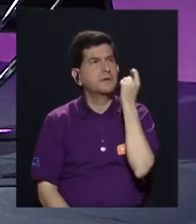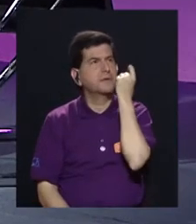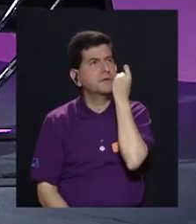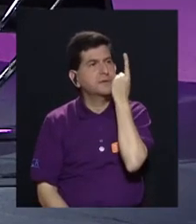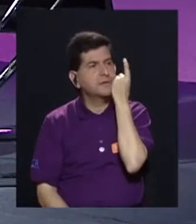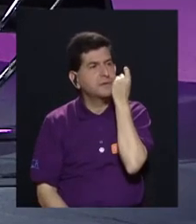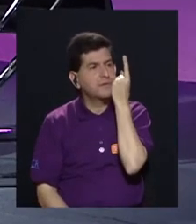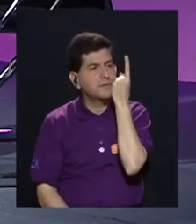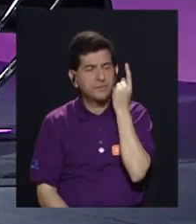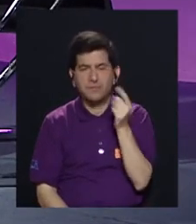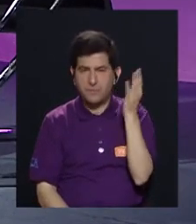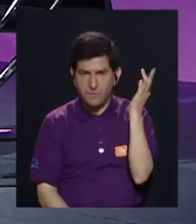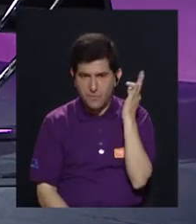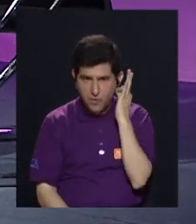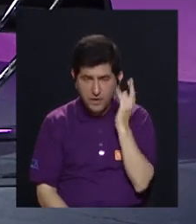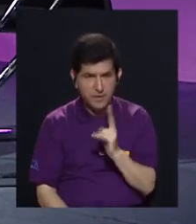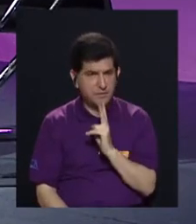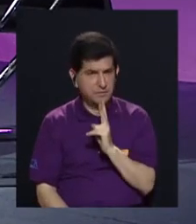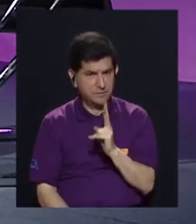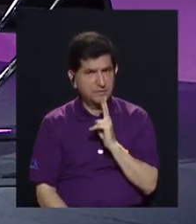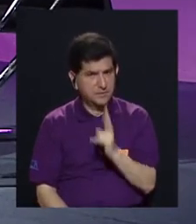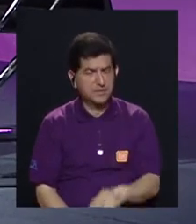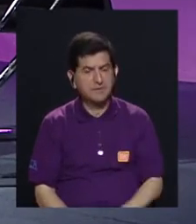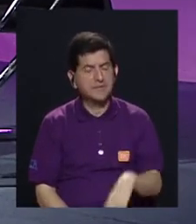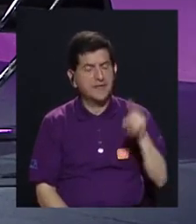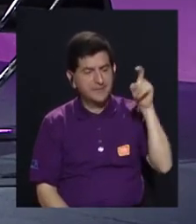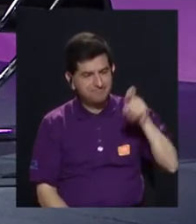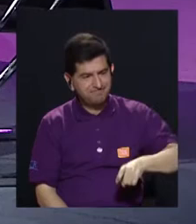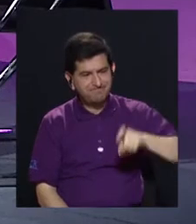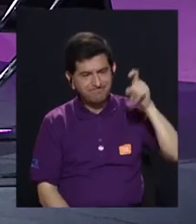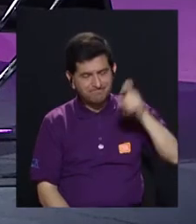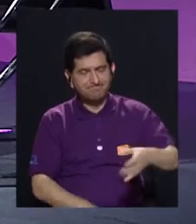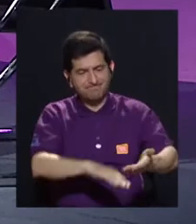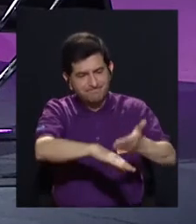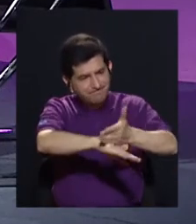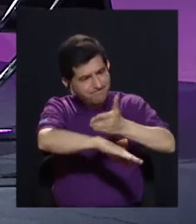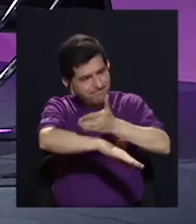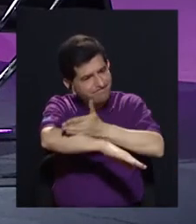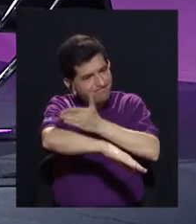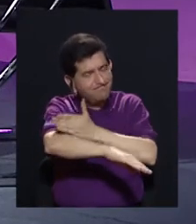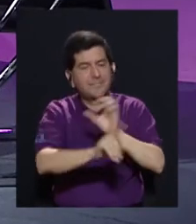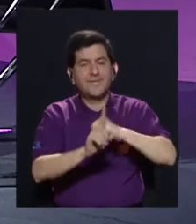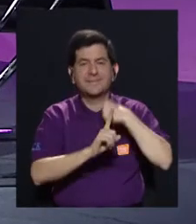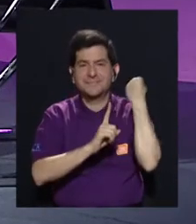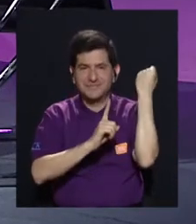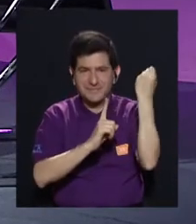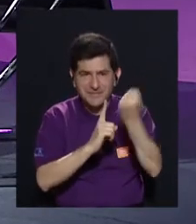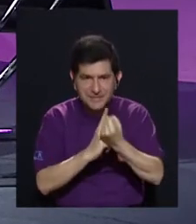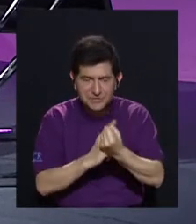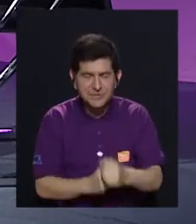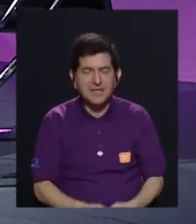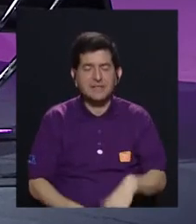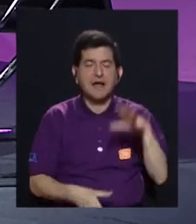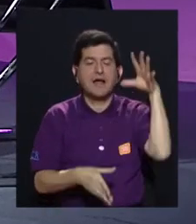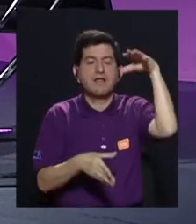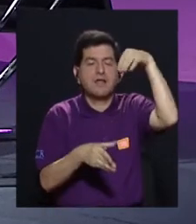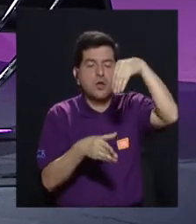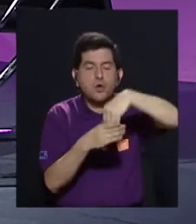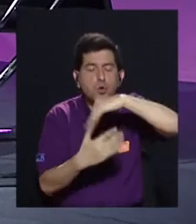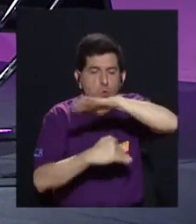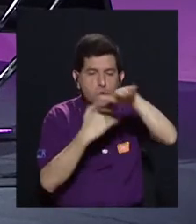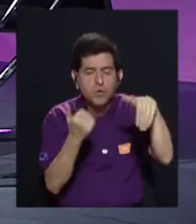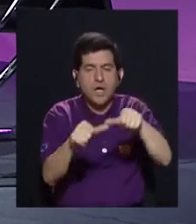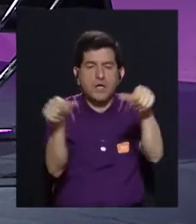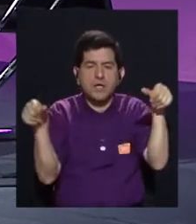que las mujeres en realidad necesitamos avanzar en una sociedad que nos incluya en todos los